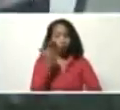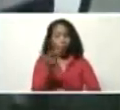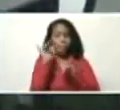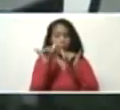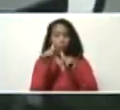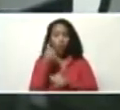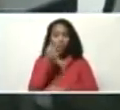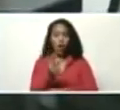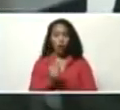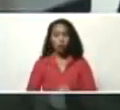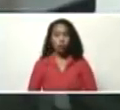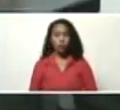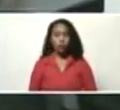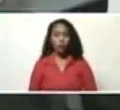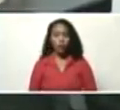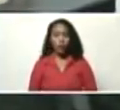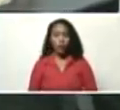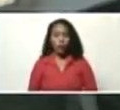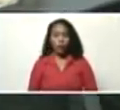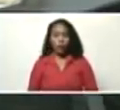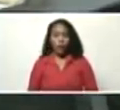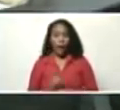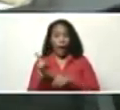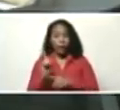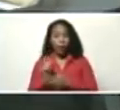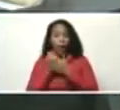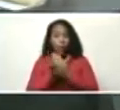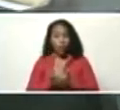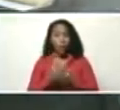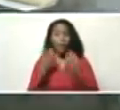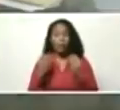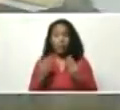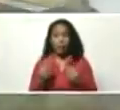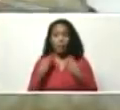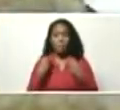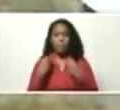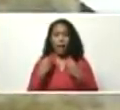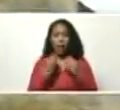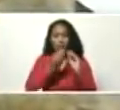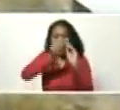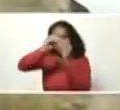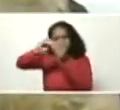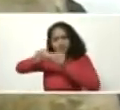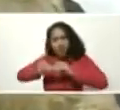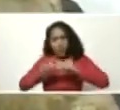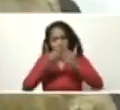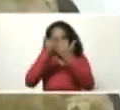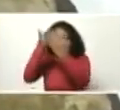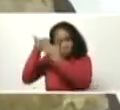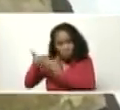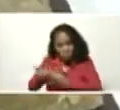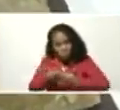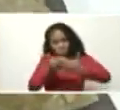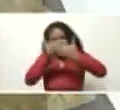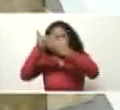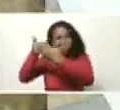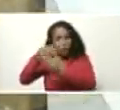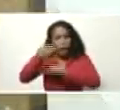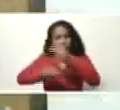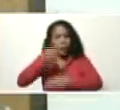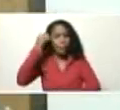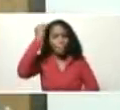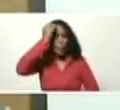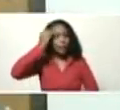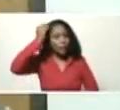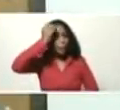instruyó, va a servir pues para amoldar, estudiar, para generar